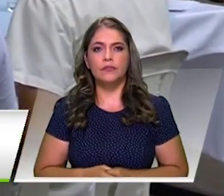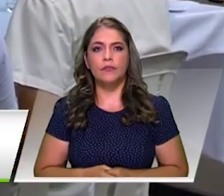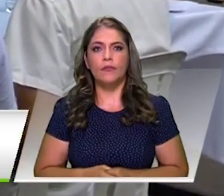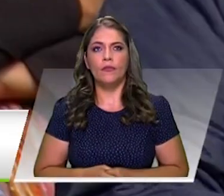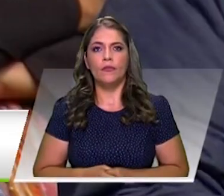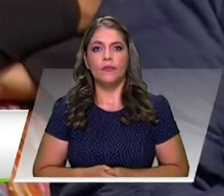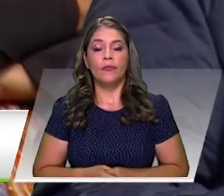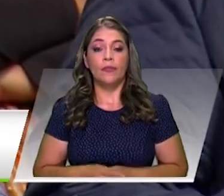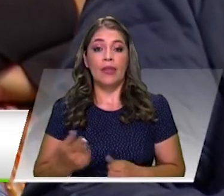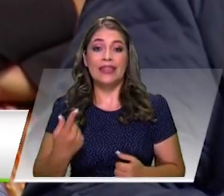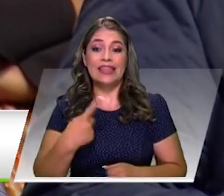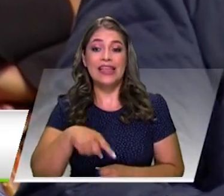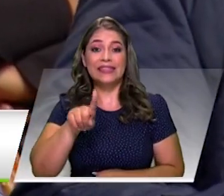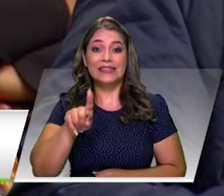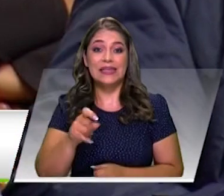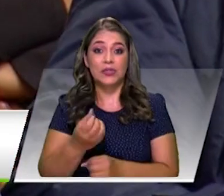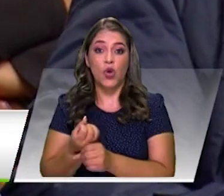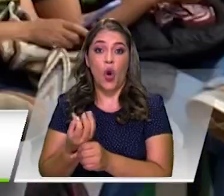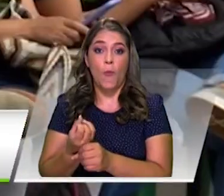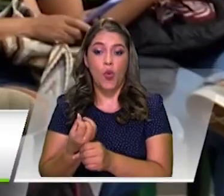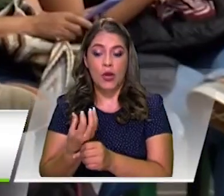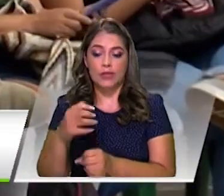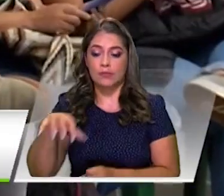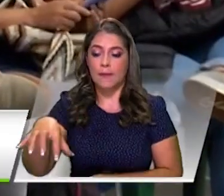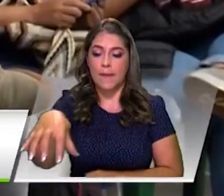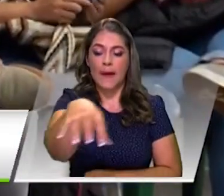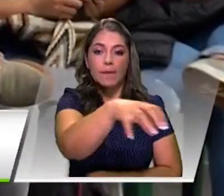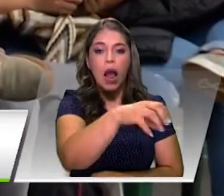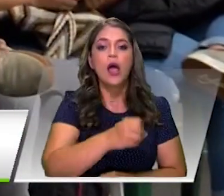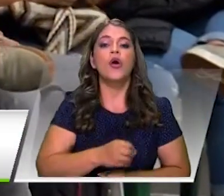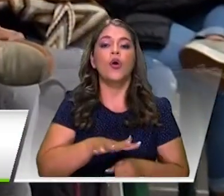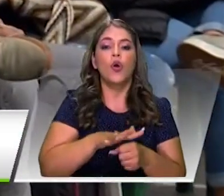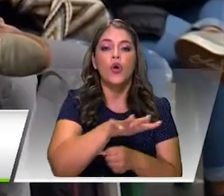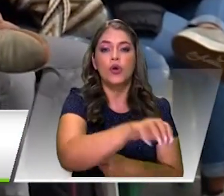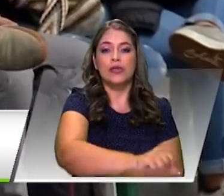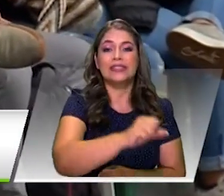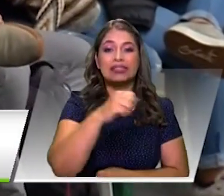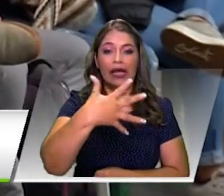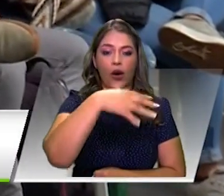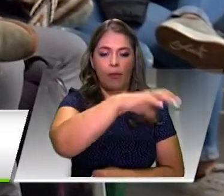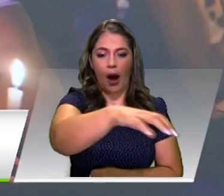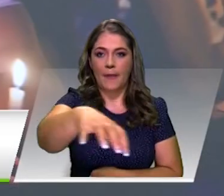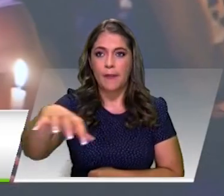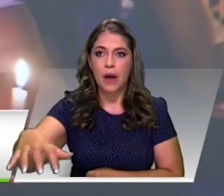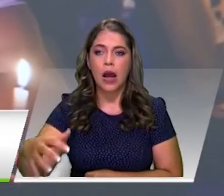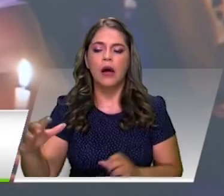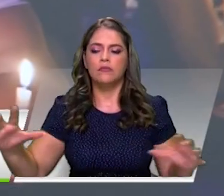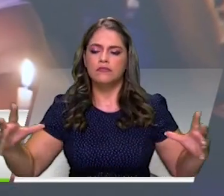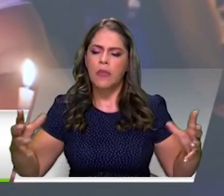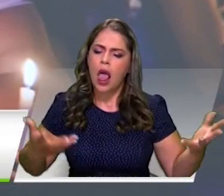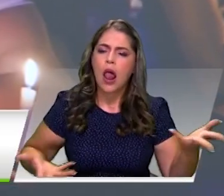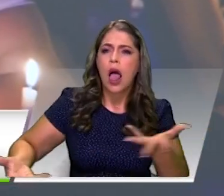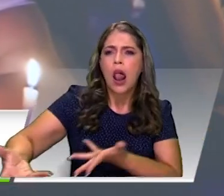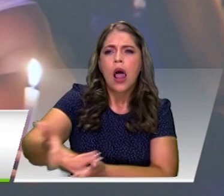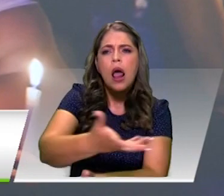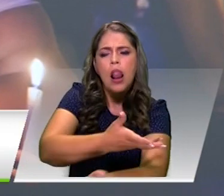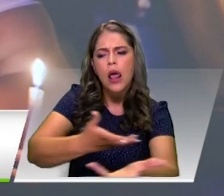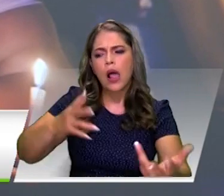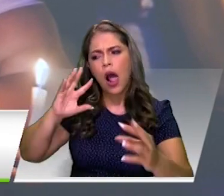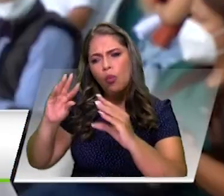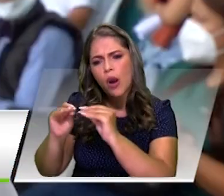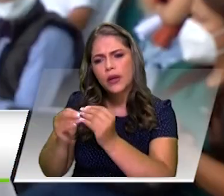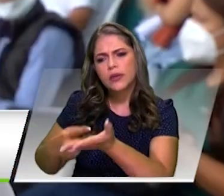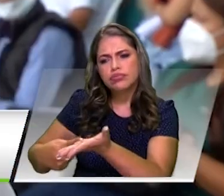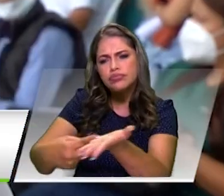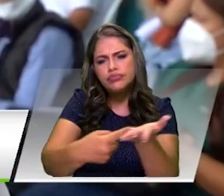16 comunas y los 5 corregimientos de la ciudad, se busca que los habitantes establezcan propuestas para tramitar pacíficamente los